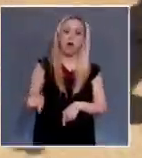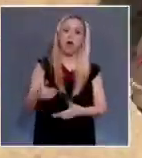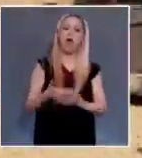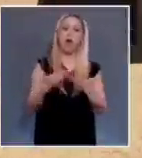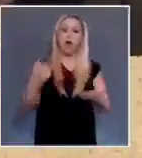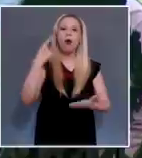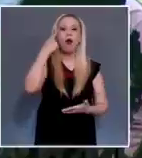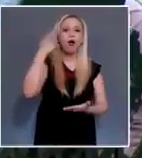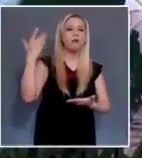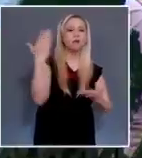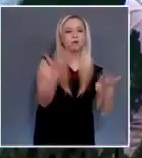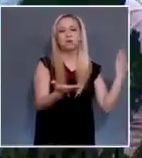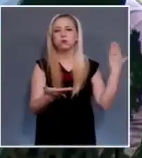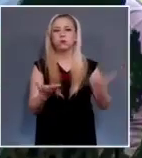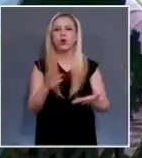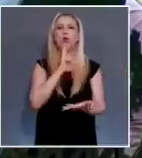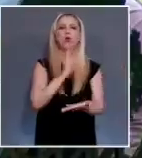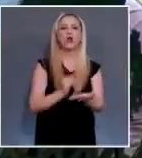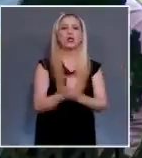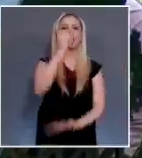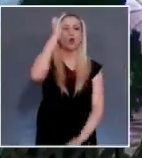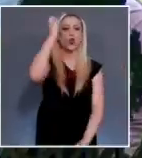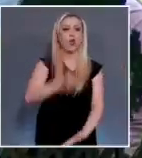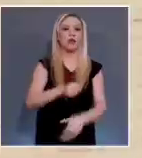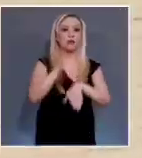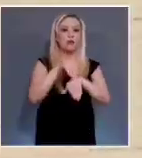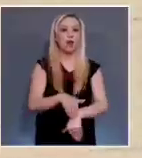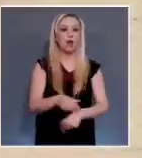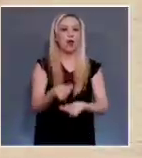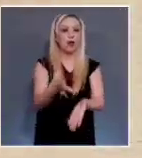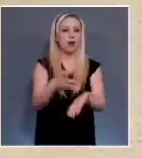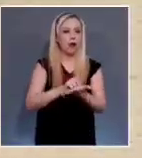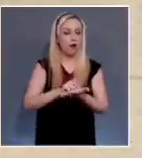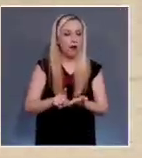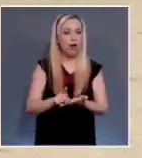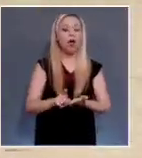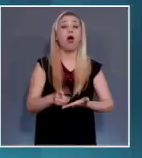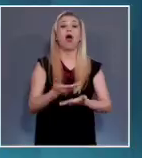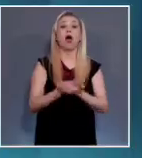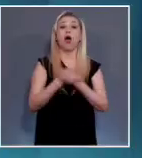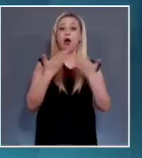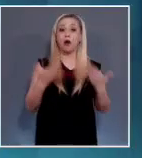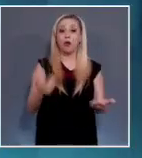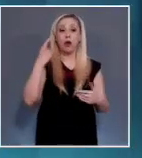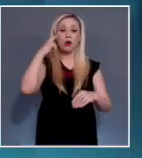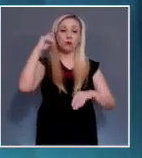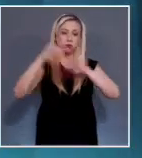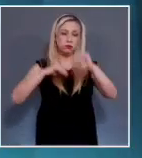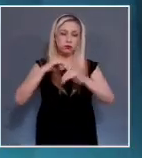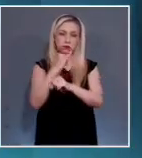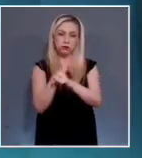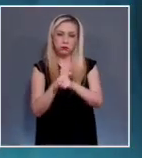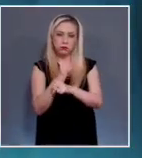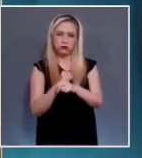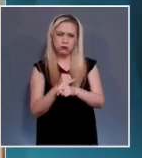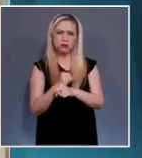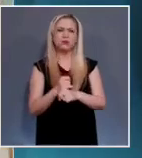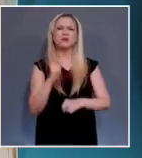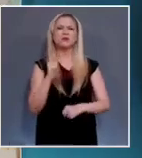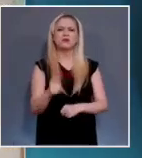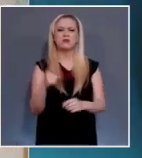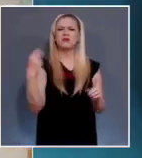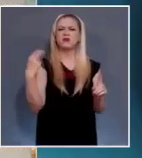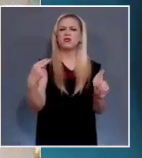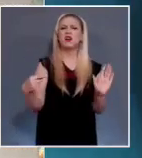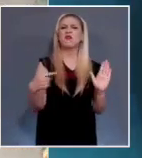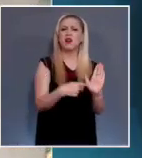de jurisprudencia y ahora una obra producto de un trabajo de investigación titulada La